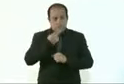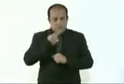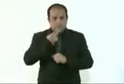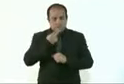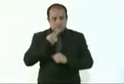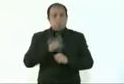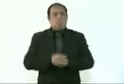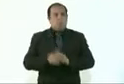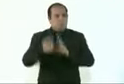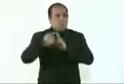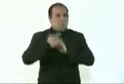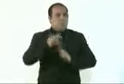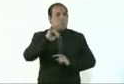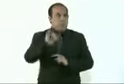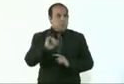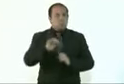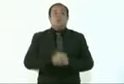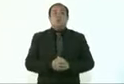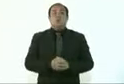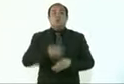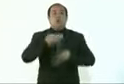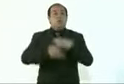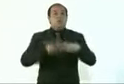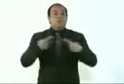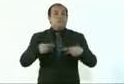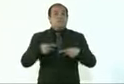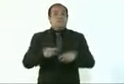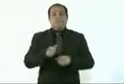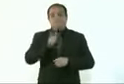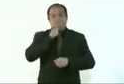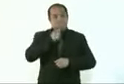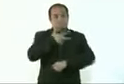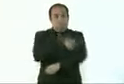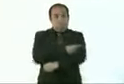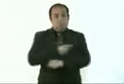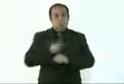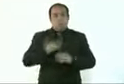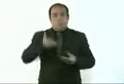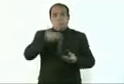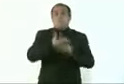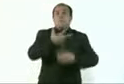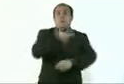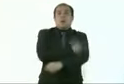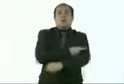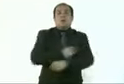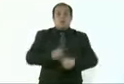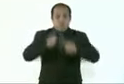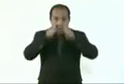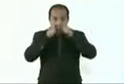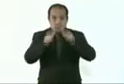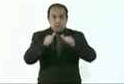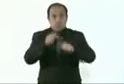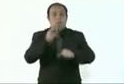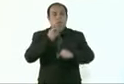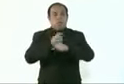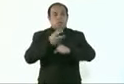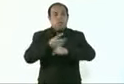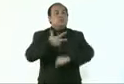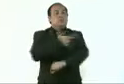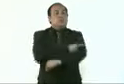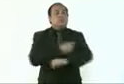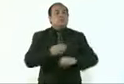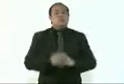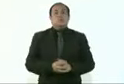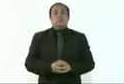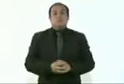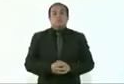funciona, que todos aquellos que no se vacunaron se vacunen y que estén muy pendientes para la tercera dosis.